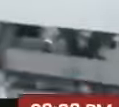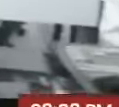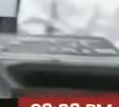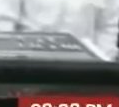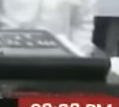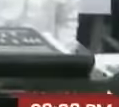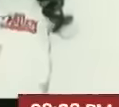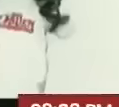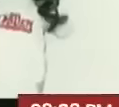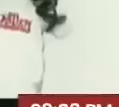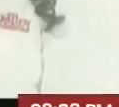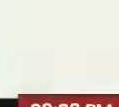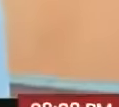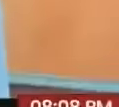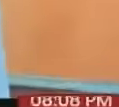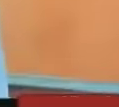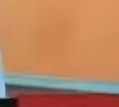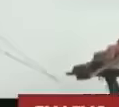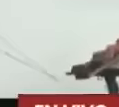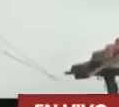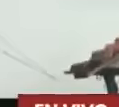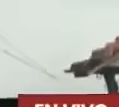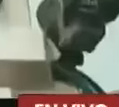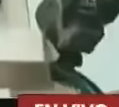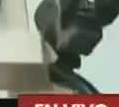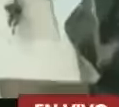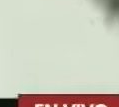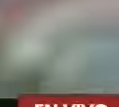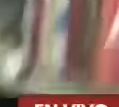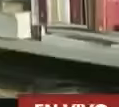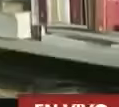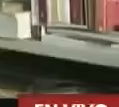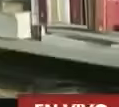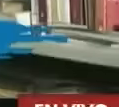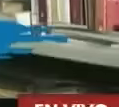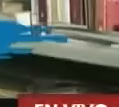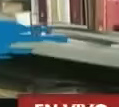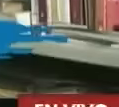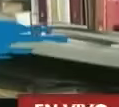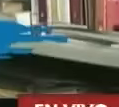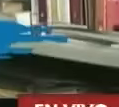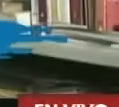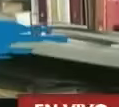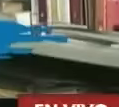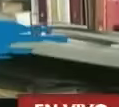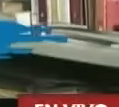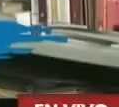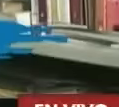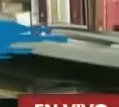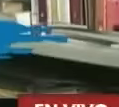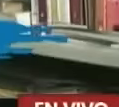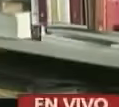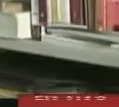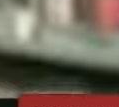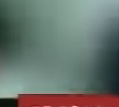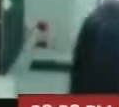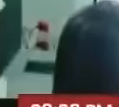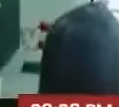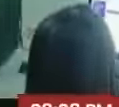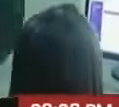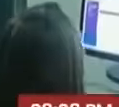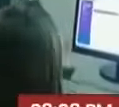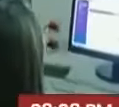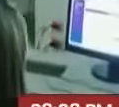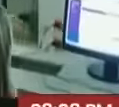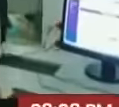de escuchar, atender y resolver los problemas de nuestro pueblo. Ahora desde la casa uno solamente envía la información y